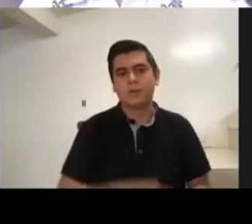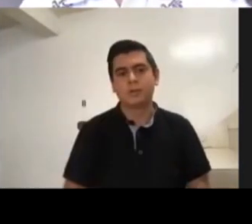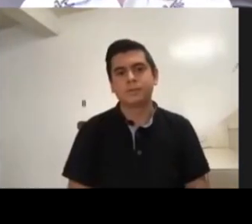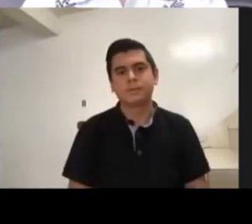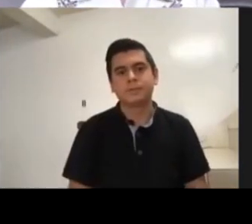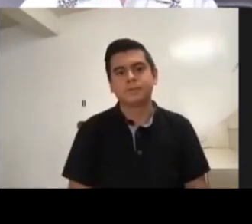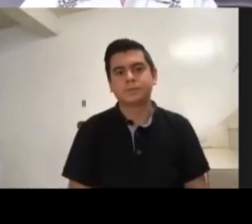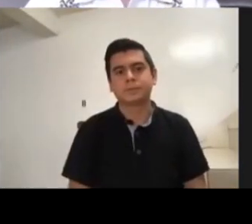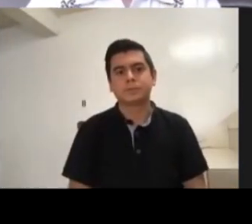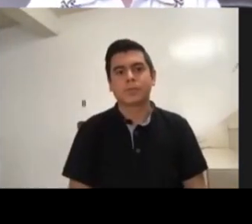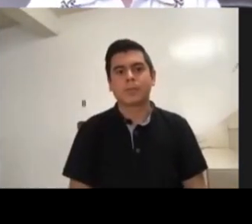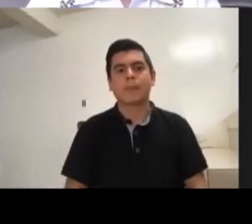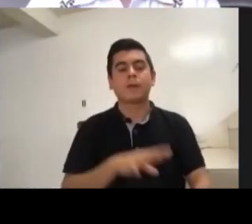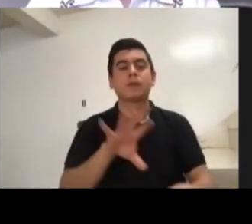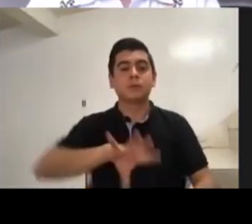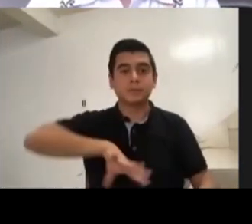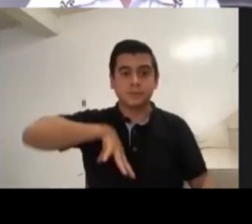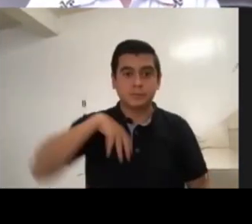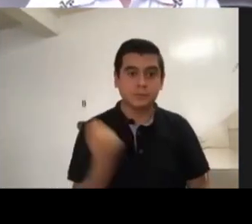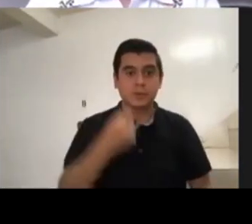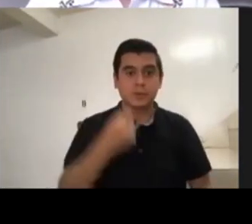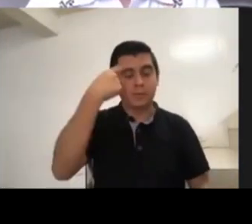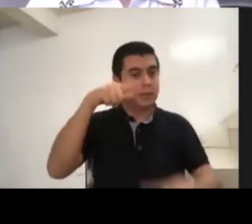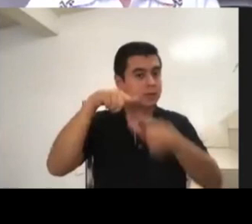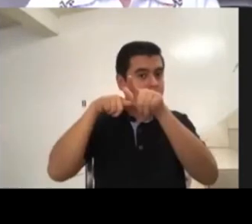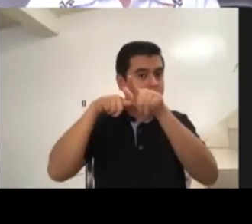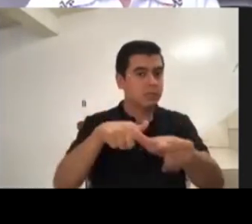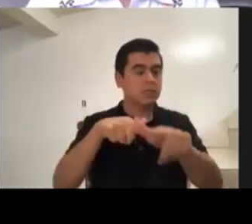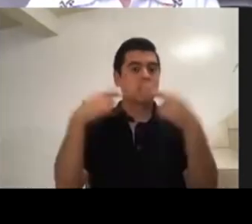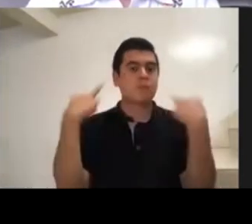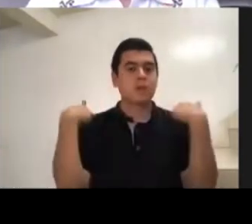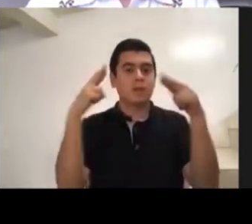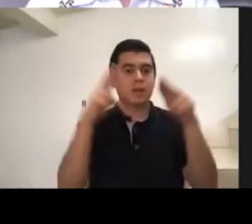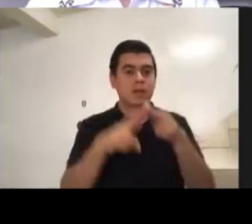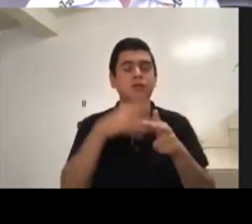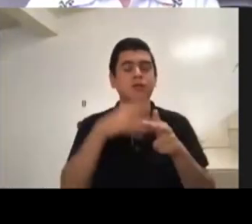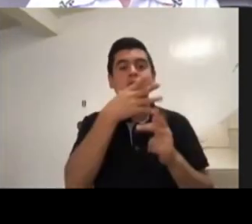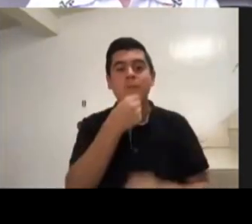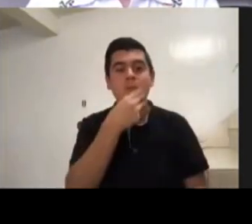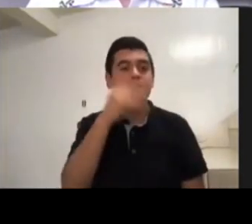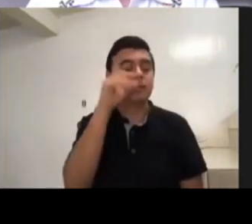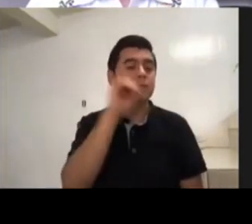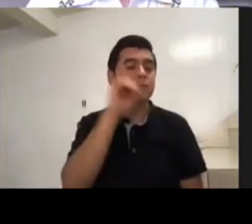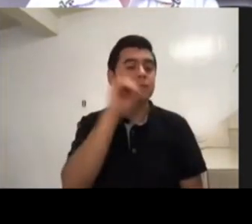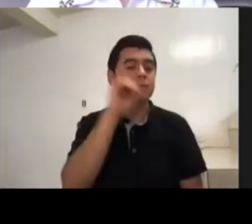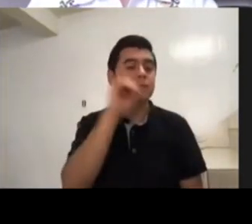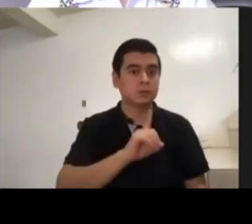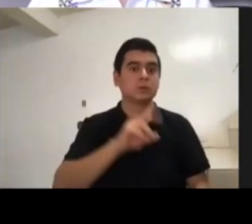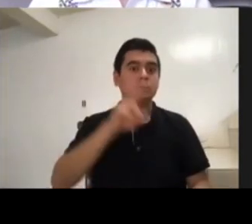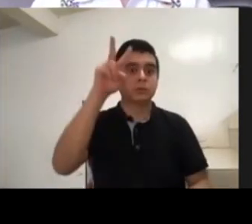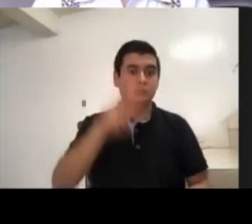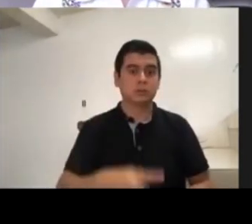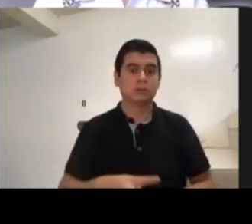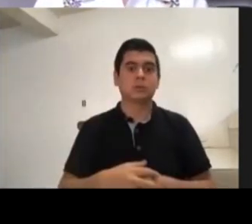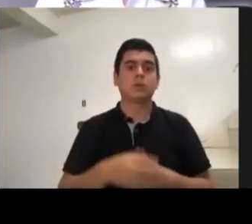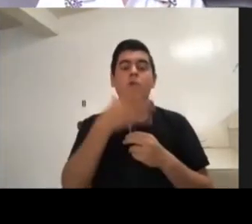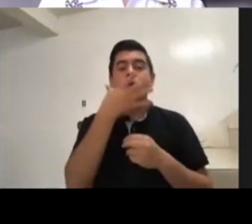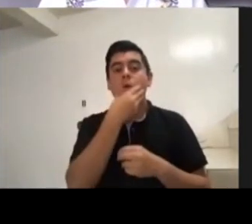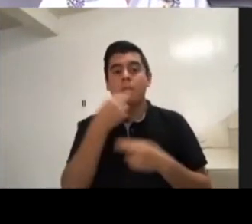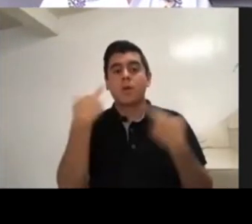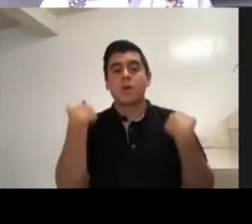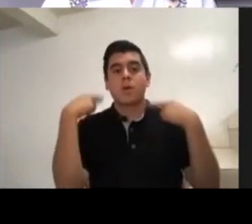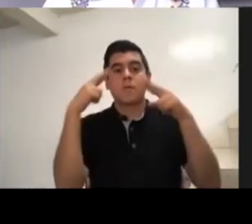y el esfuerzo extraordinario de los maestros y las maestras. Una vez más, los maestros y las maestras